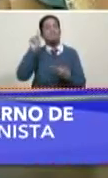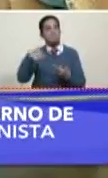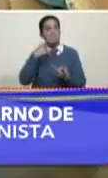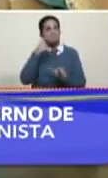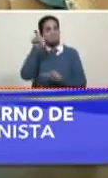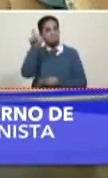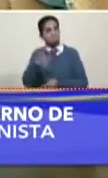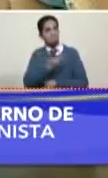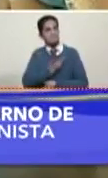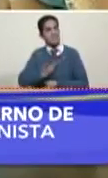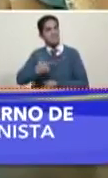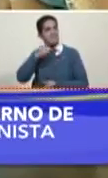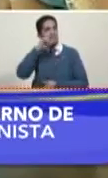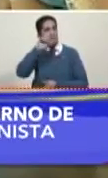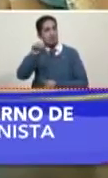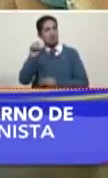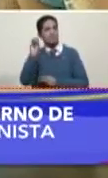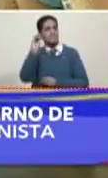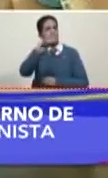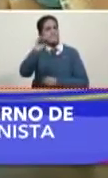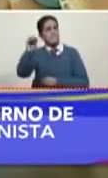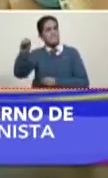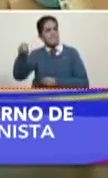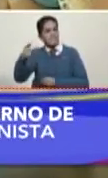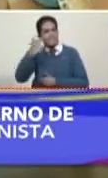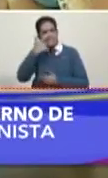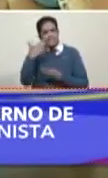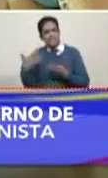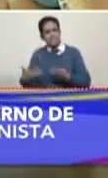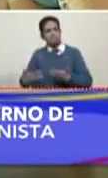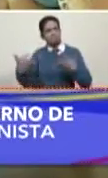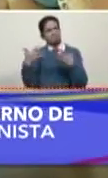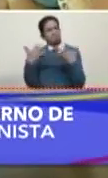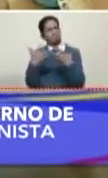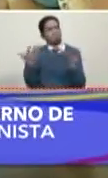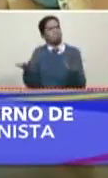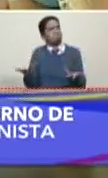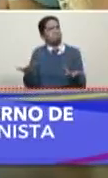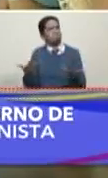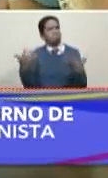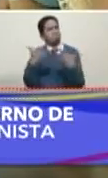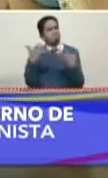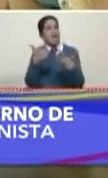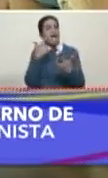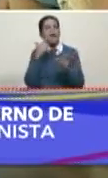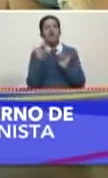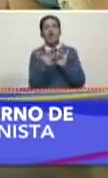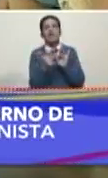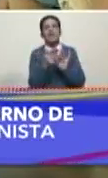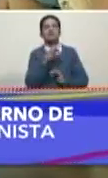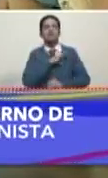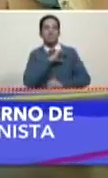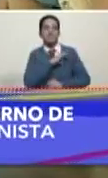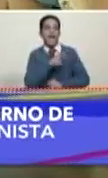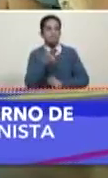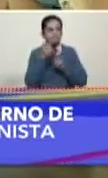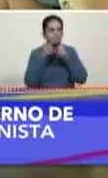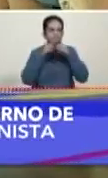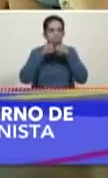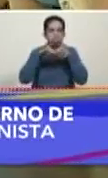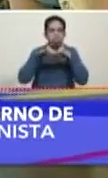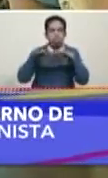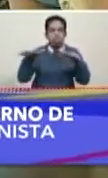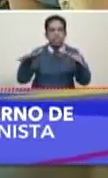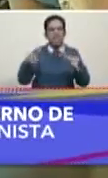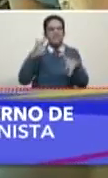presidente Nicolás Maduro a dar la batalla en todos los frentes, uno de ellos específicamente en las redes sociales para desmontar la guerra